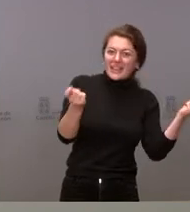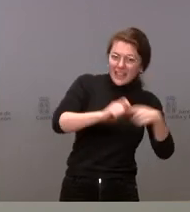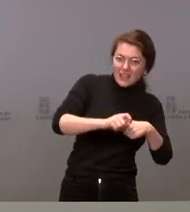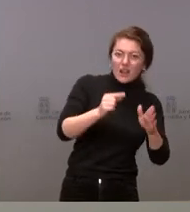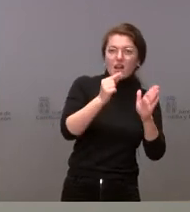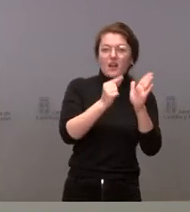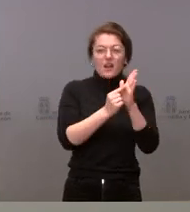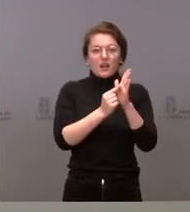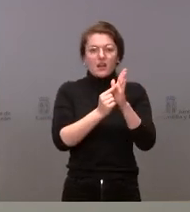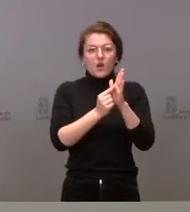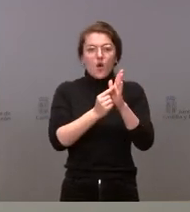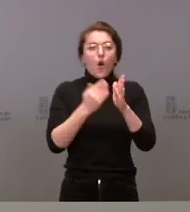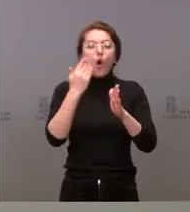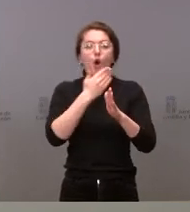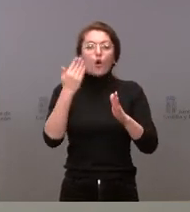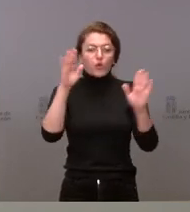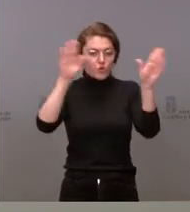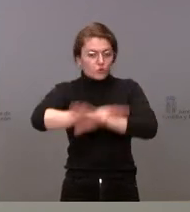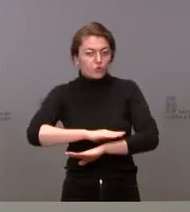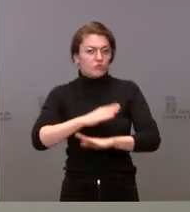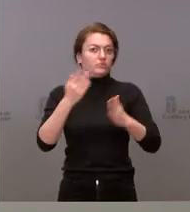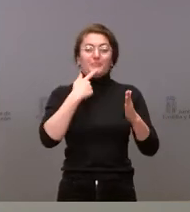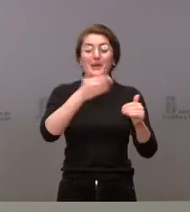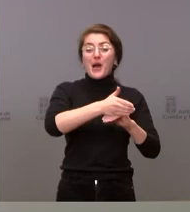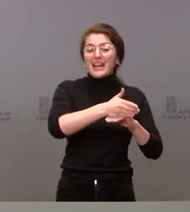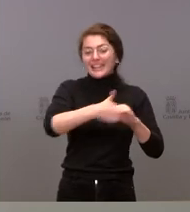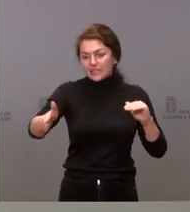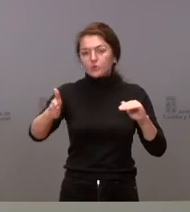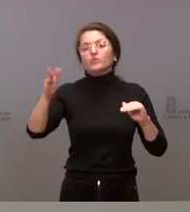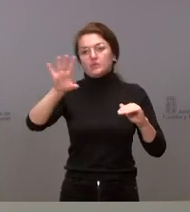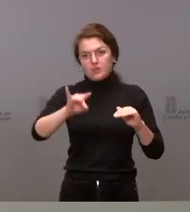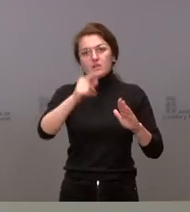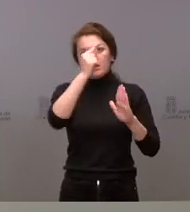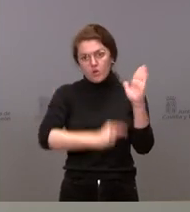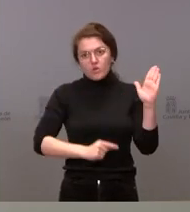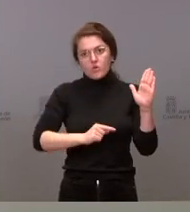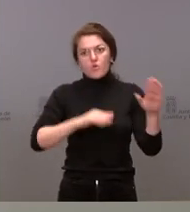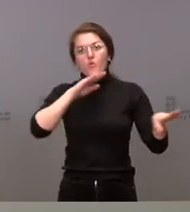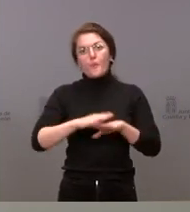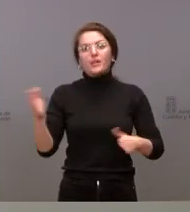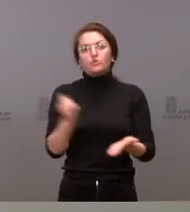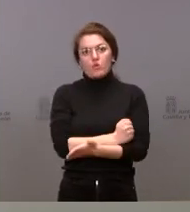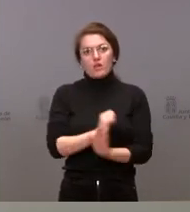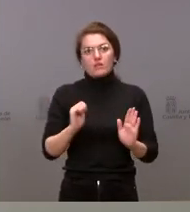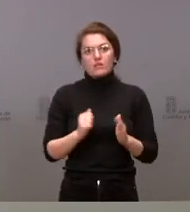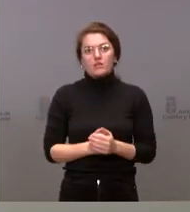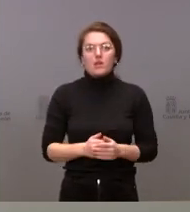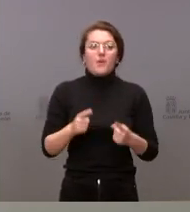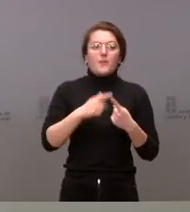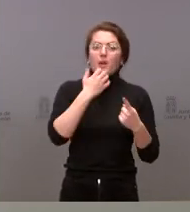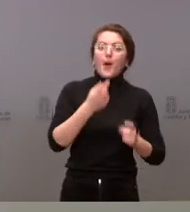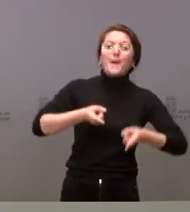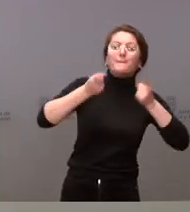esas son las que no hemos hecho las llamas las hemos intentado con mayor o menor éxito e implementar todas medidas de prevención vacunación